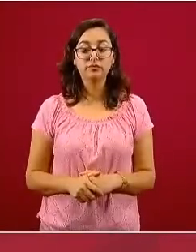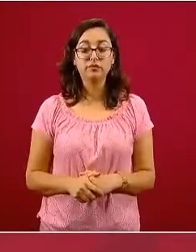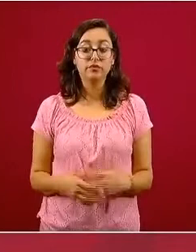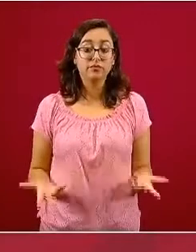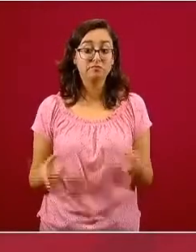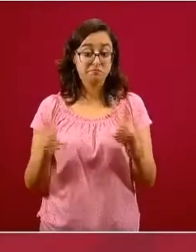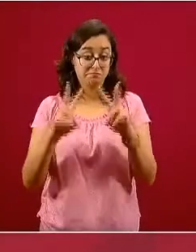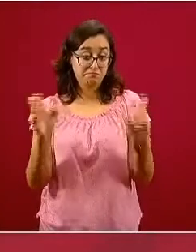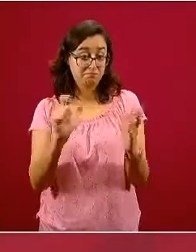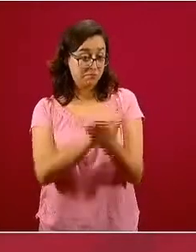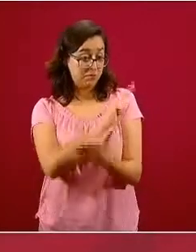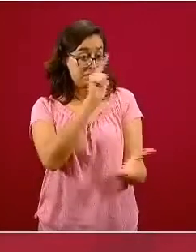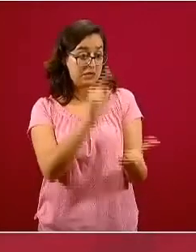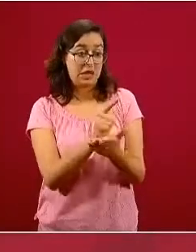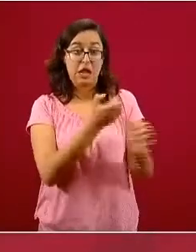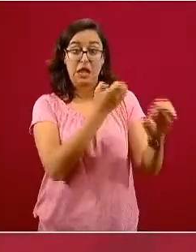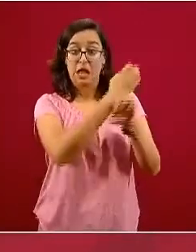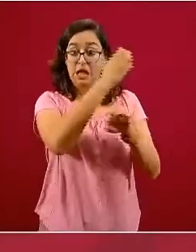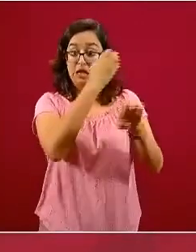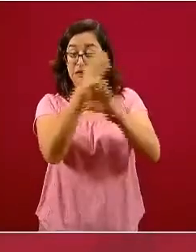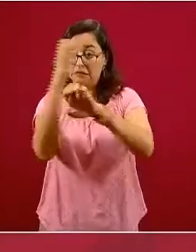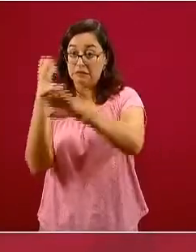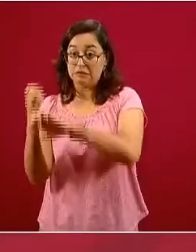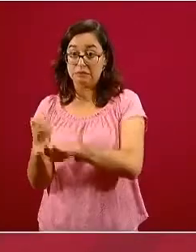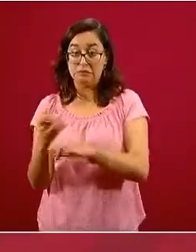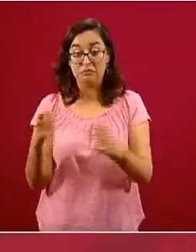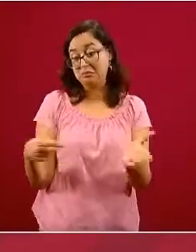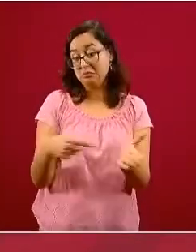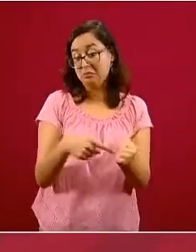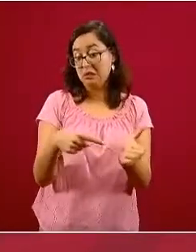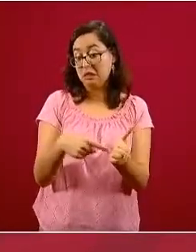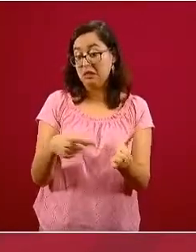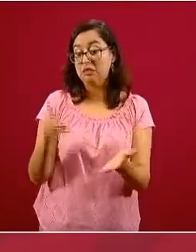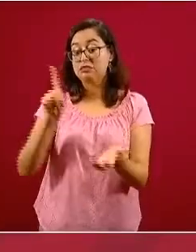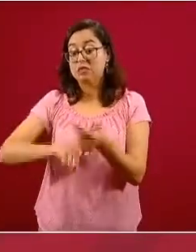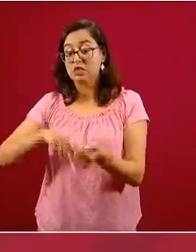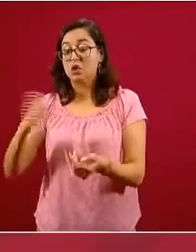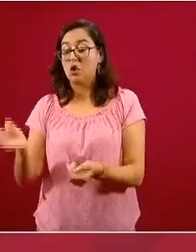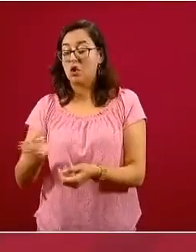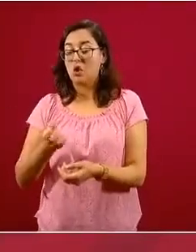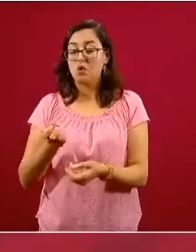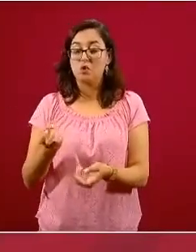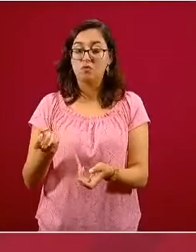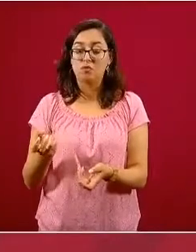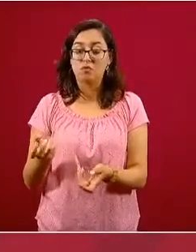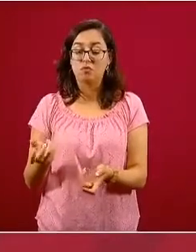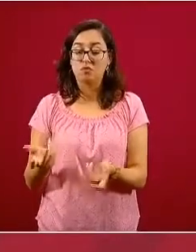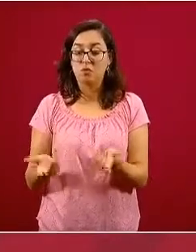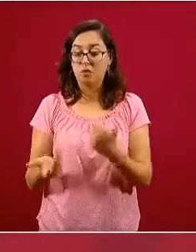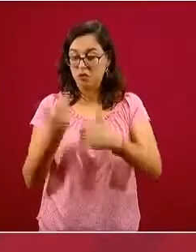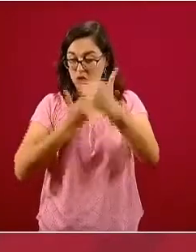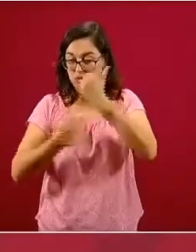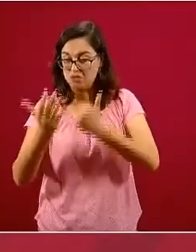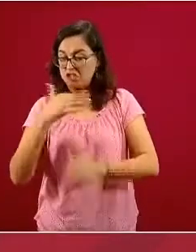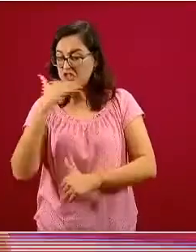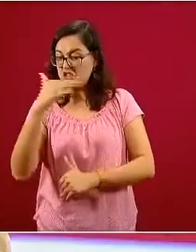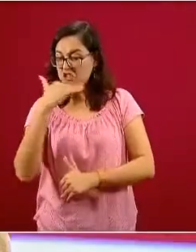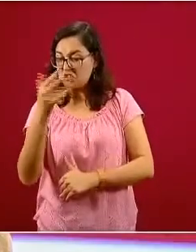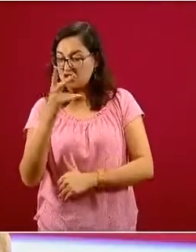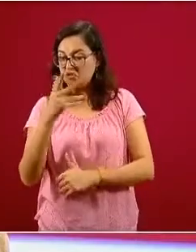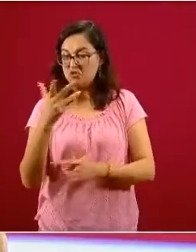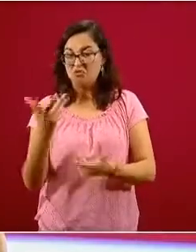legislaturas locales y las leyes que prohíben la venta de alimentos de baja calidad